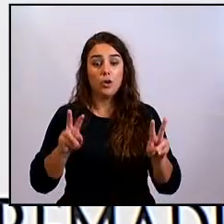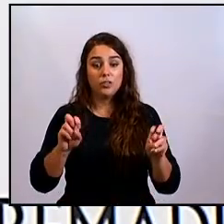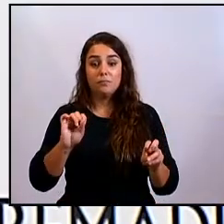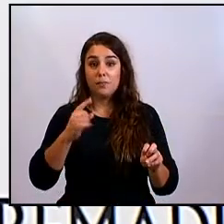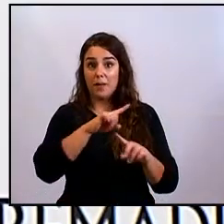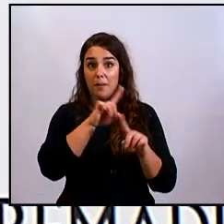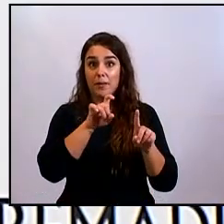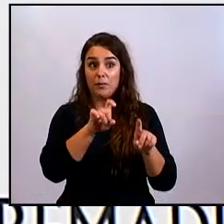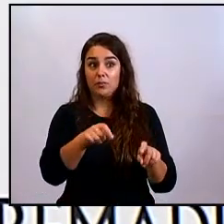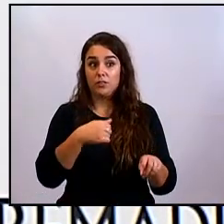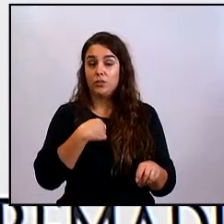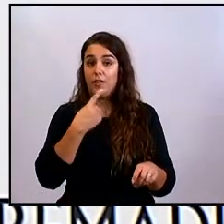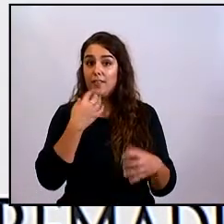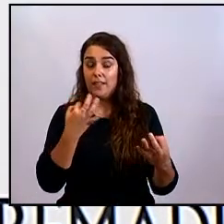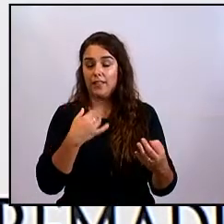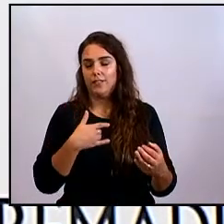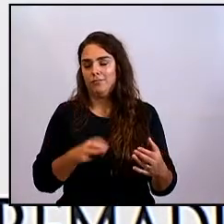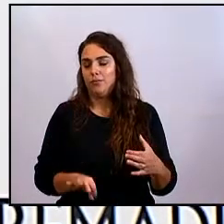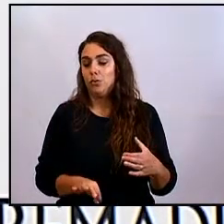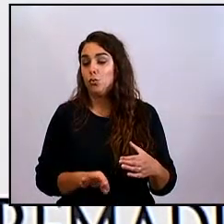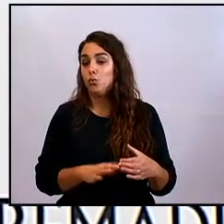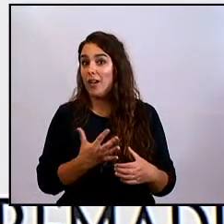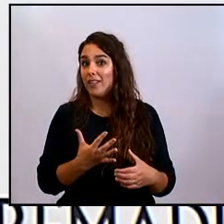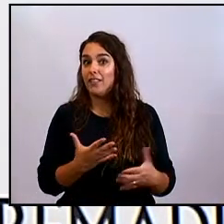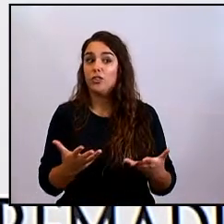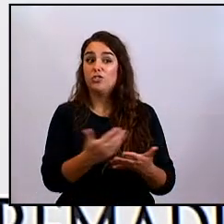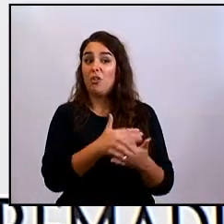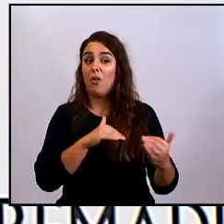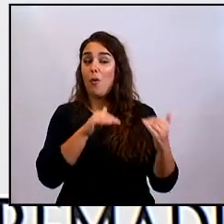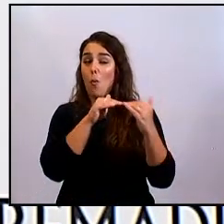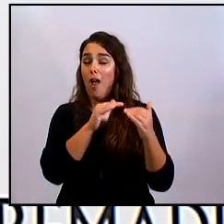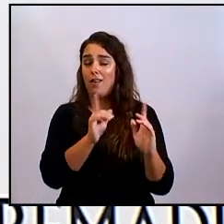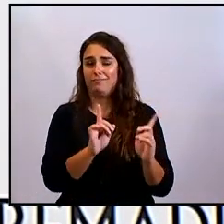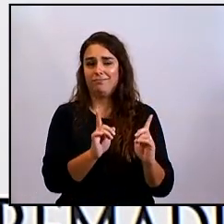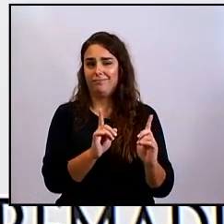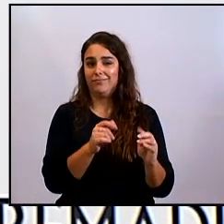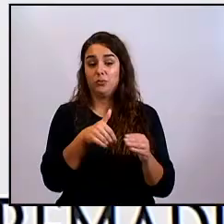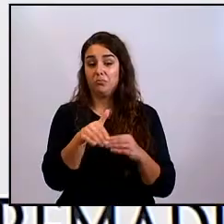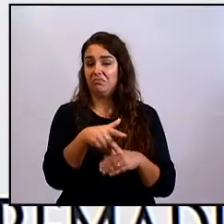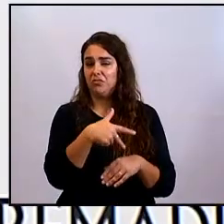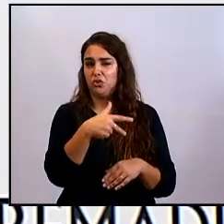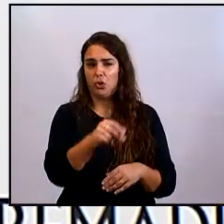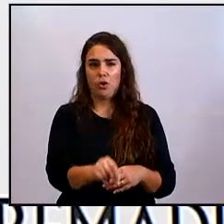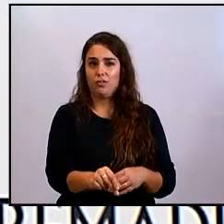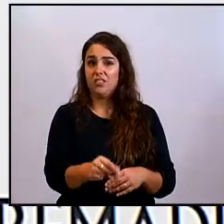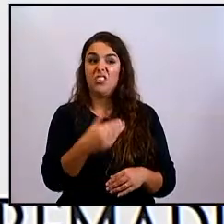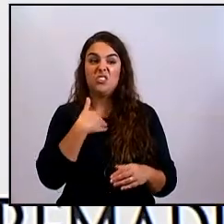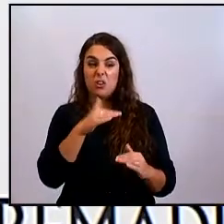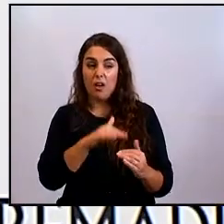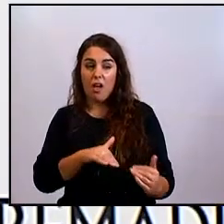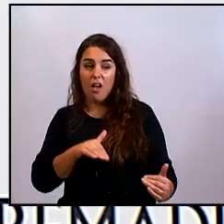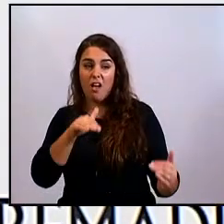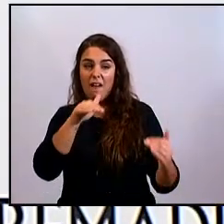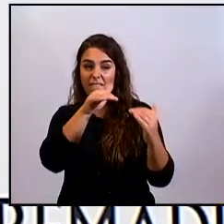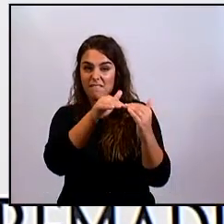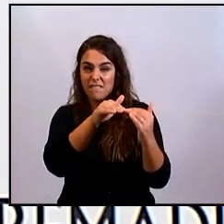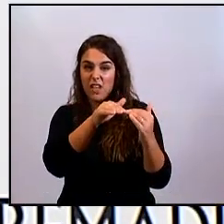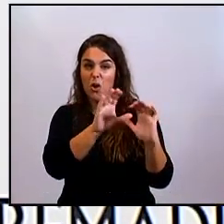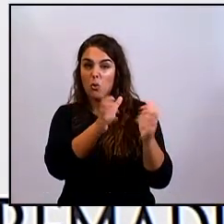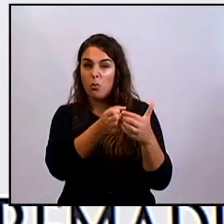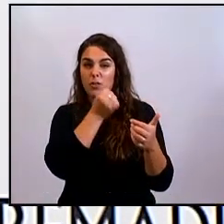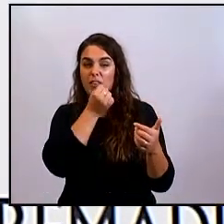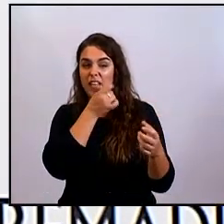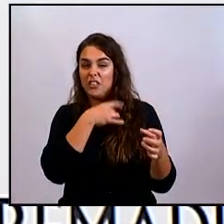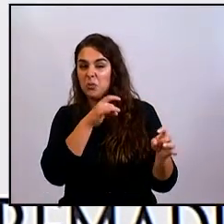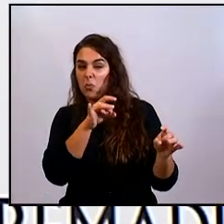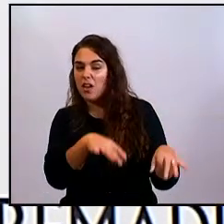pregunta, yo lo que tengo que decir es que afortunadamente no todos somos iguales, ni lo vamos a ser nunca. Yo jamás me voy a poner a la altura del Partido Socialista